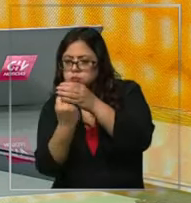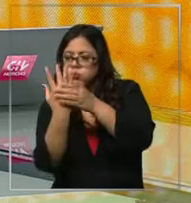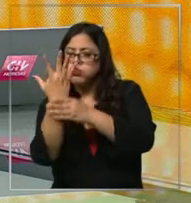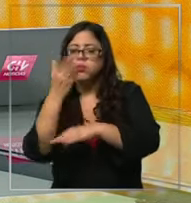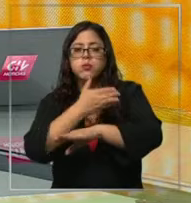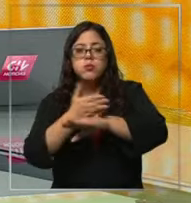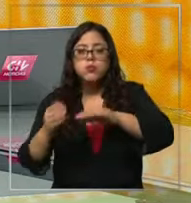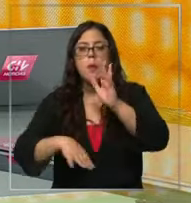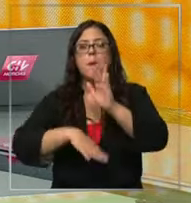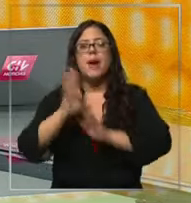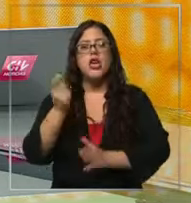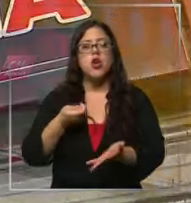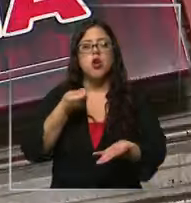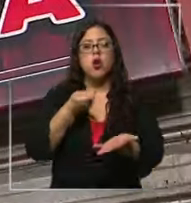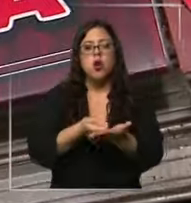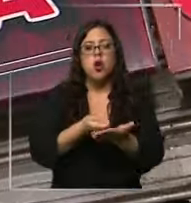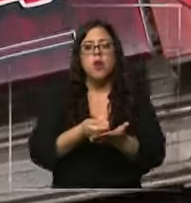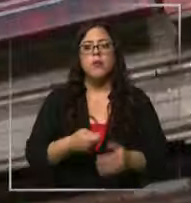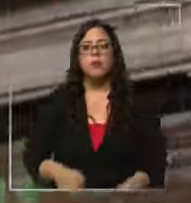mayor demanda.